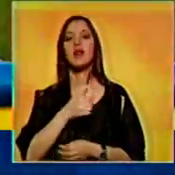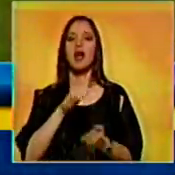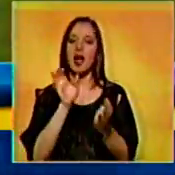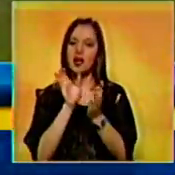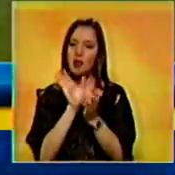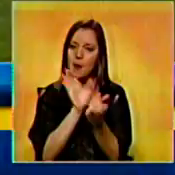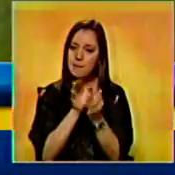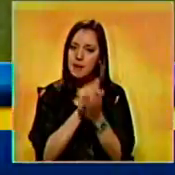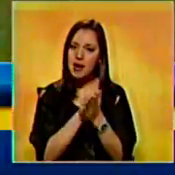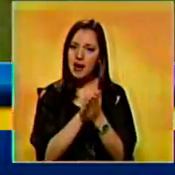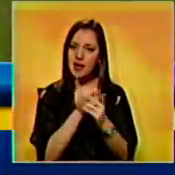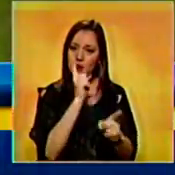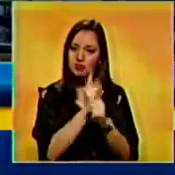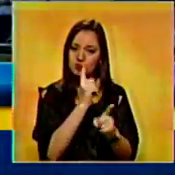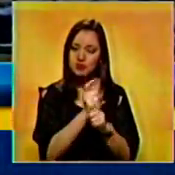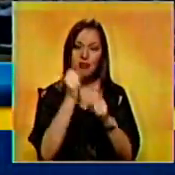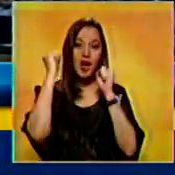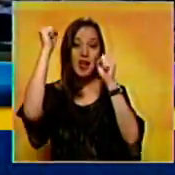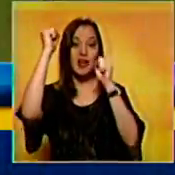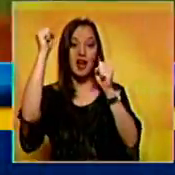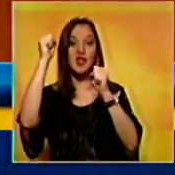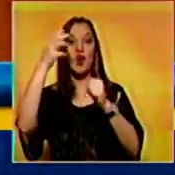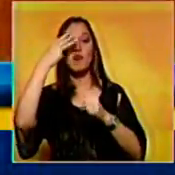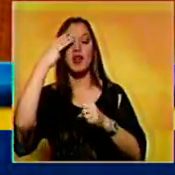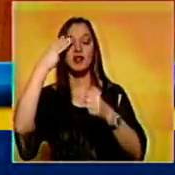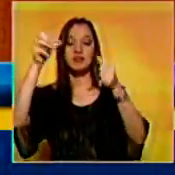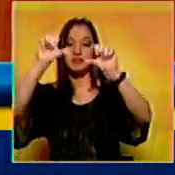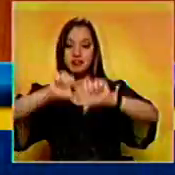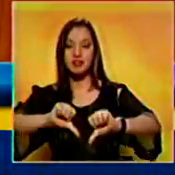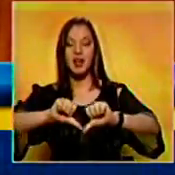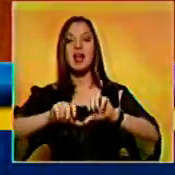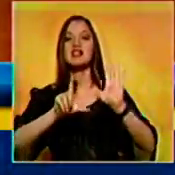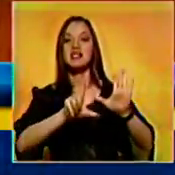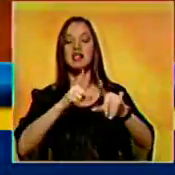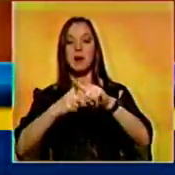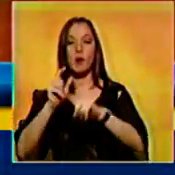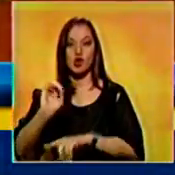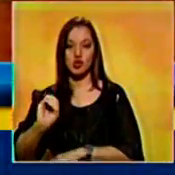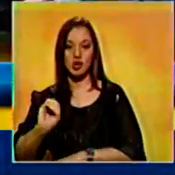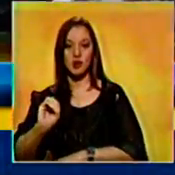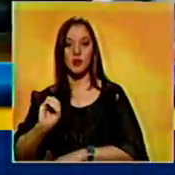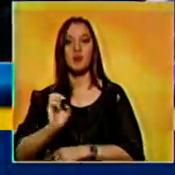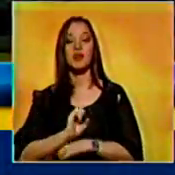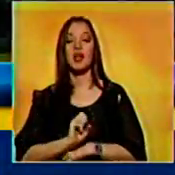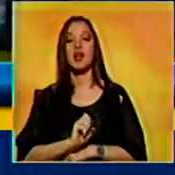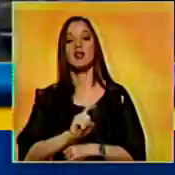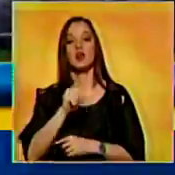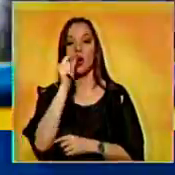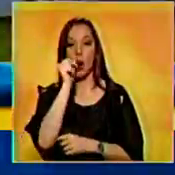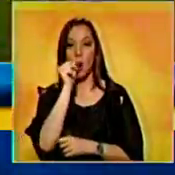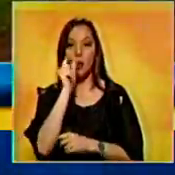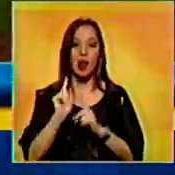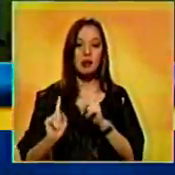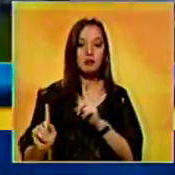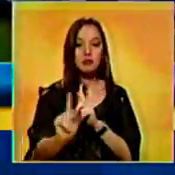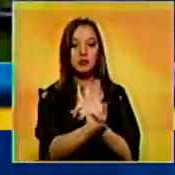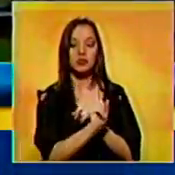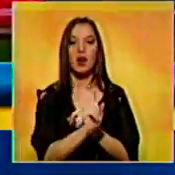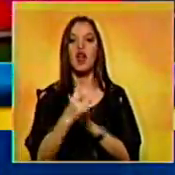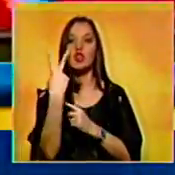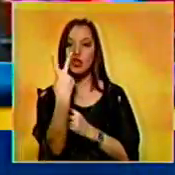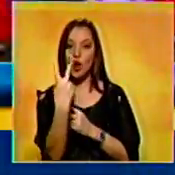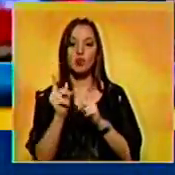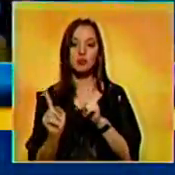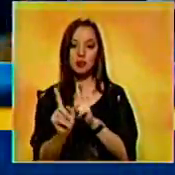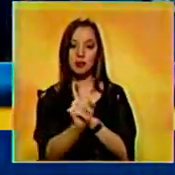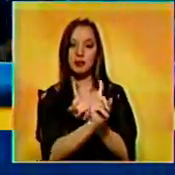los actuales campeones de nuestra pelota, a los Navegantes de Magallanes, con pizarra final de 7-0. Un hit de Mario Martínez en la primera entrada trajo 2 hasta la